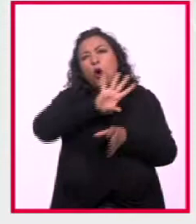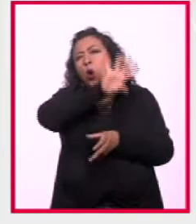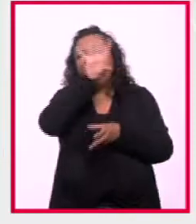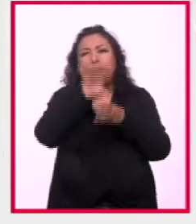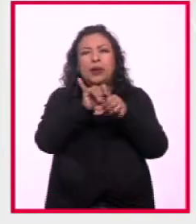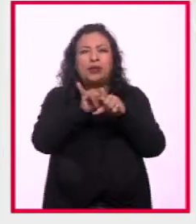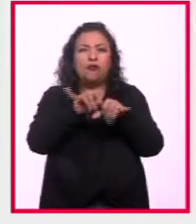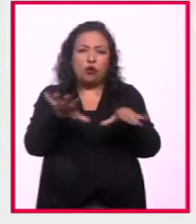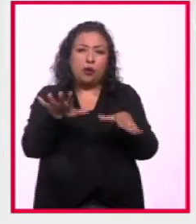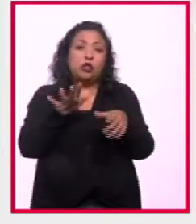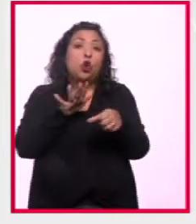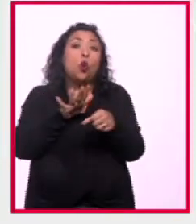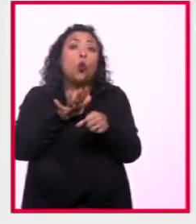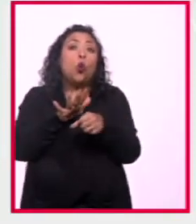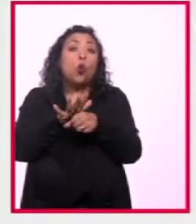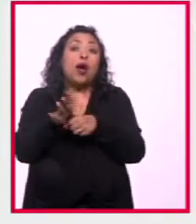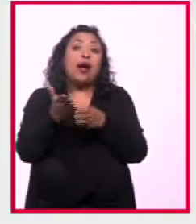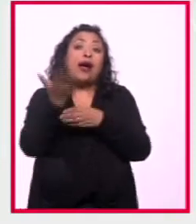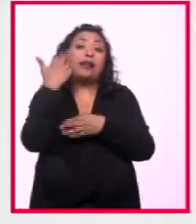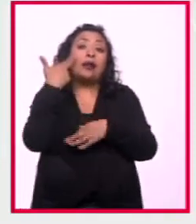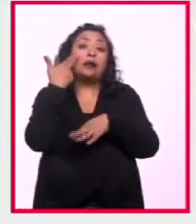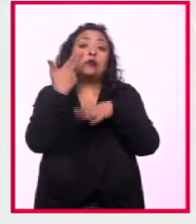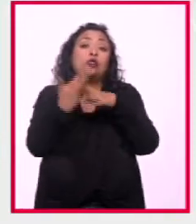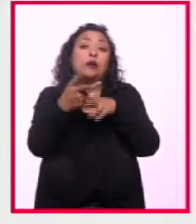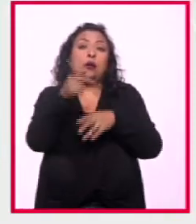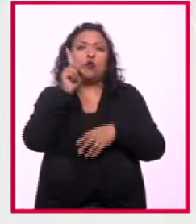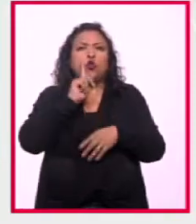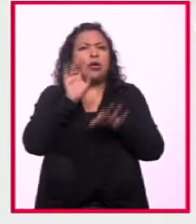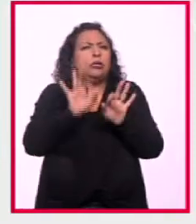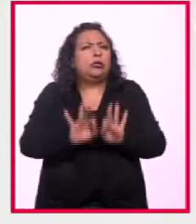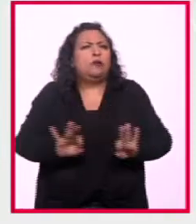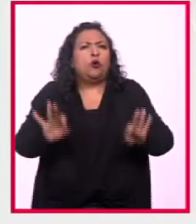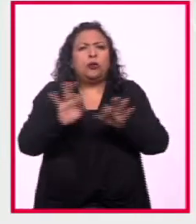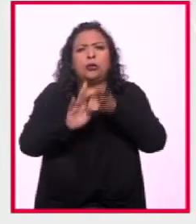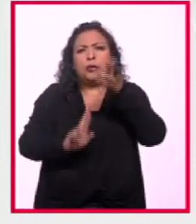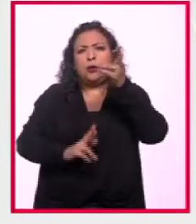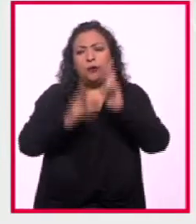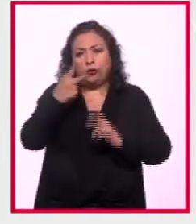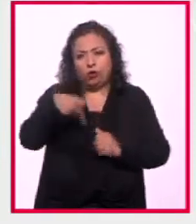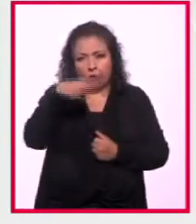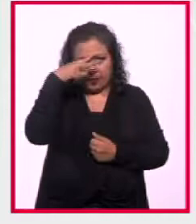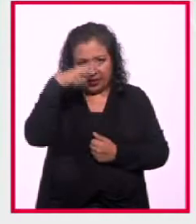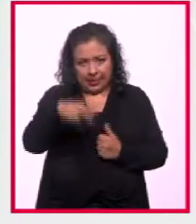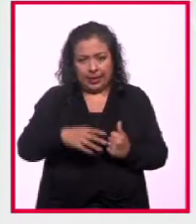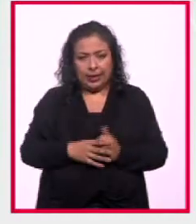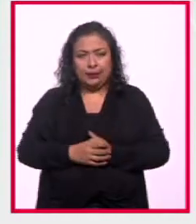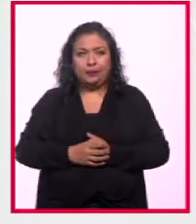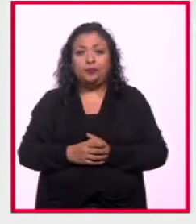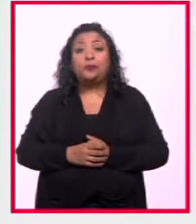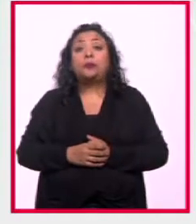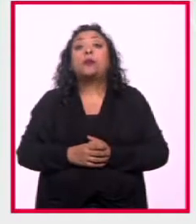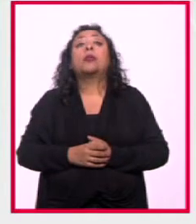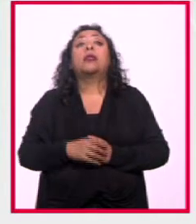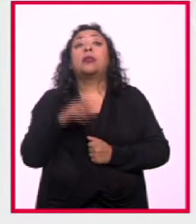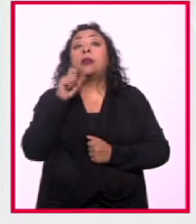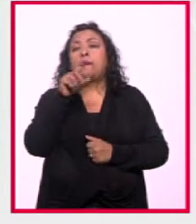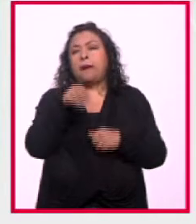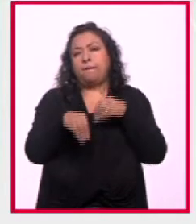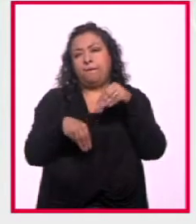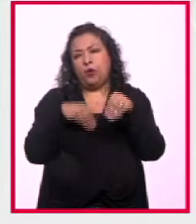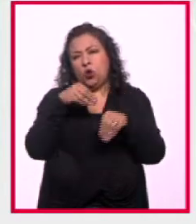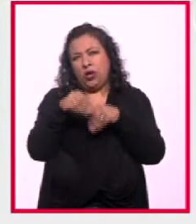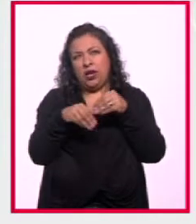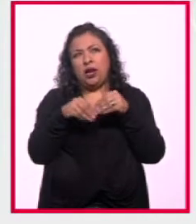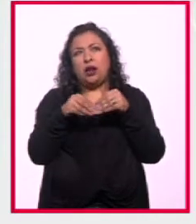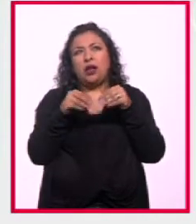información de cuál fue el papel de mujeres ejemplares en la revolución mexicana vamos a montar aparte